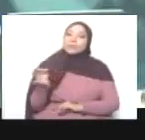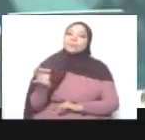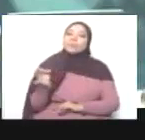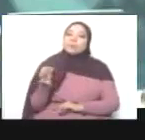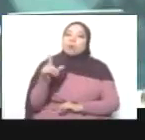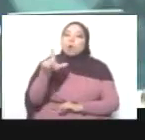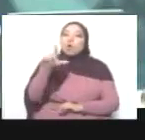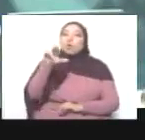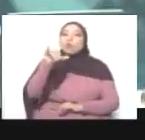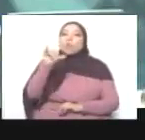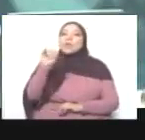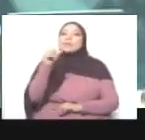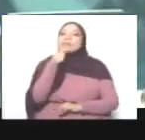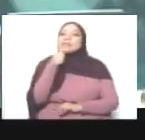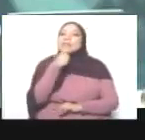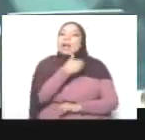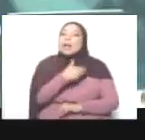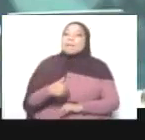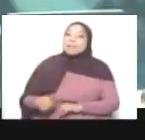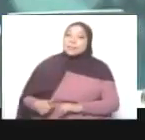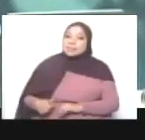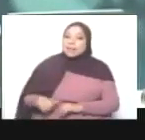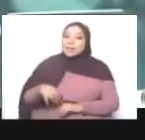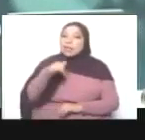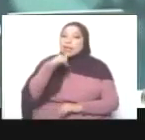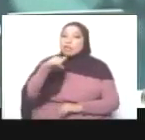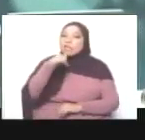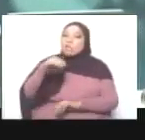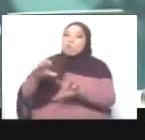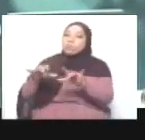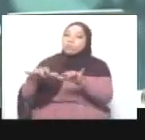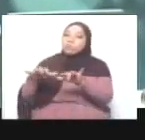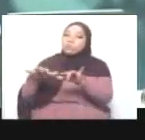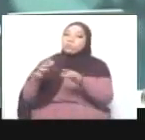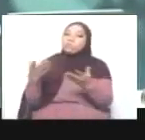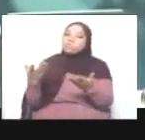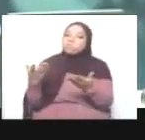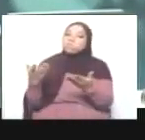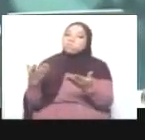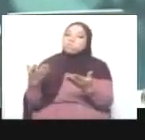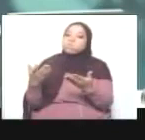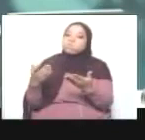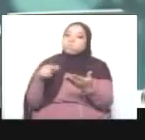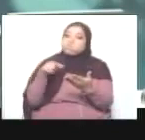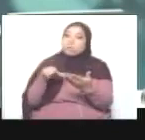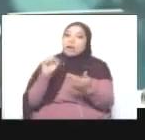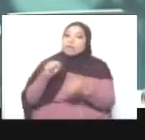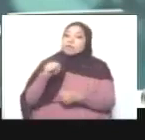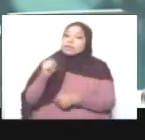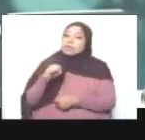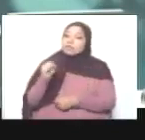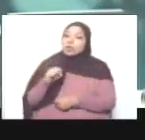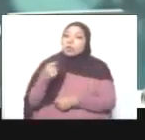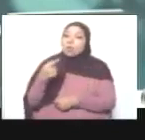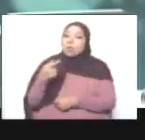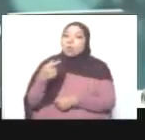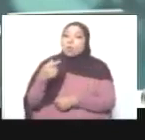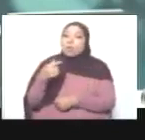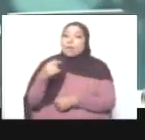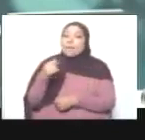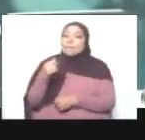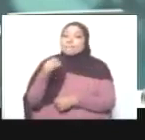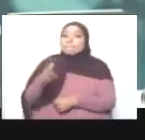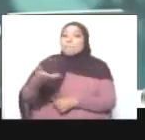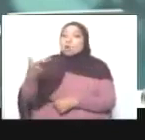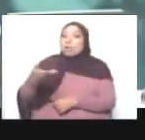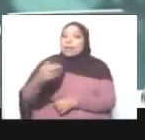La Rosa, presidente de Infocentro, ¿no? Sí, bueno, presidente. Que es uno de las redes